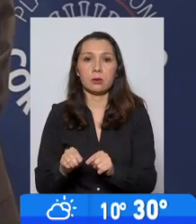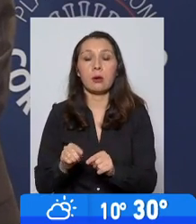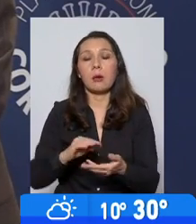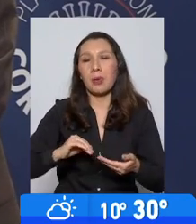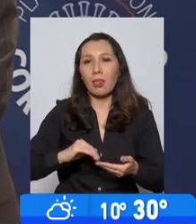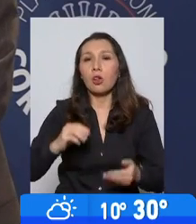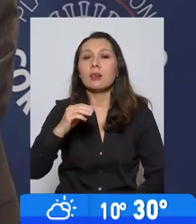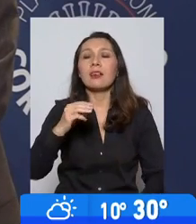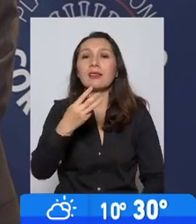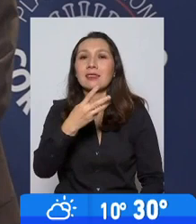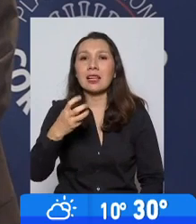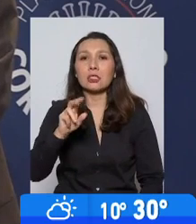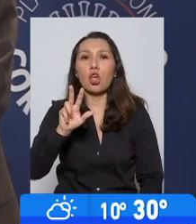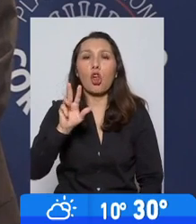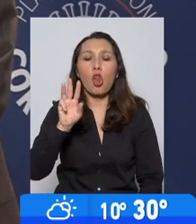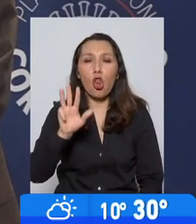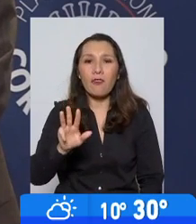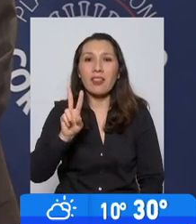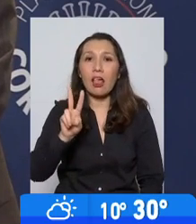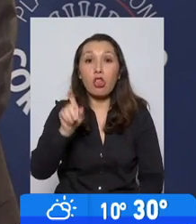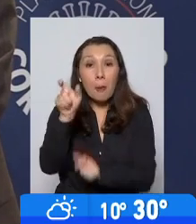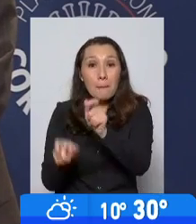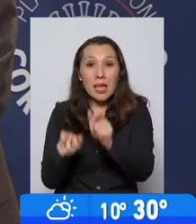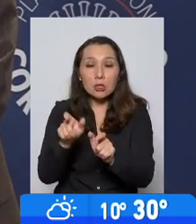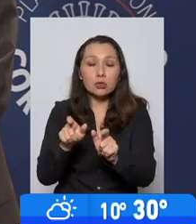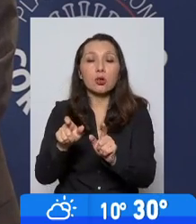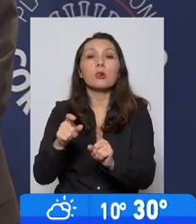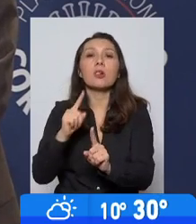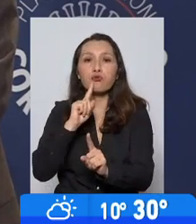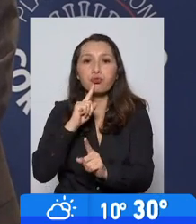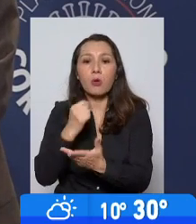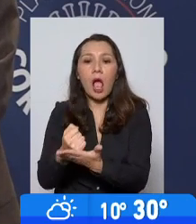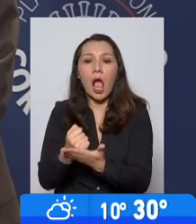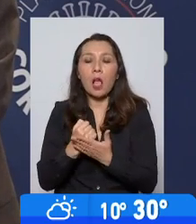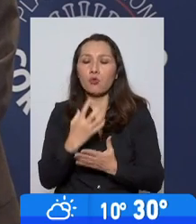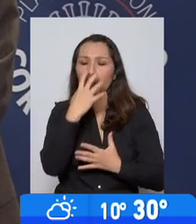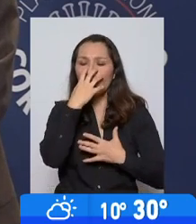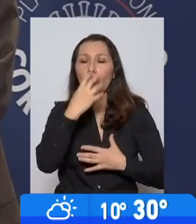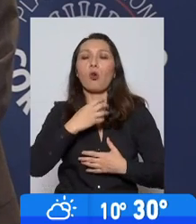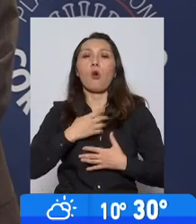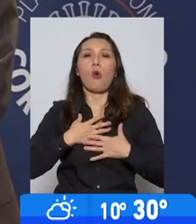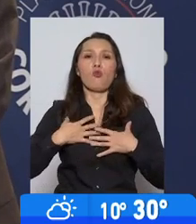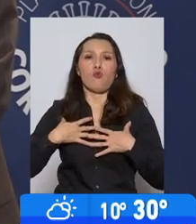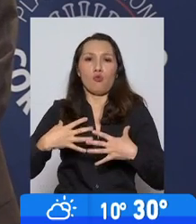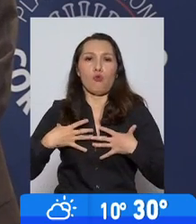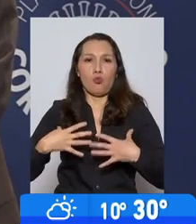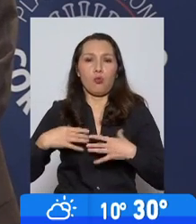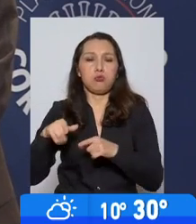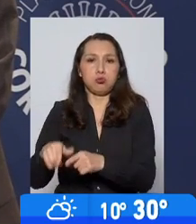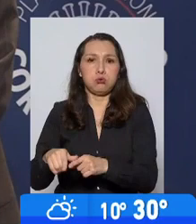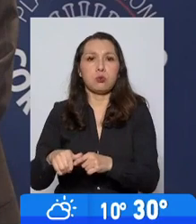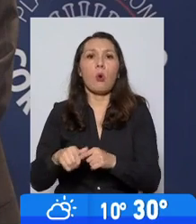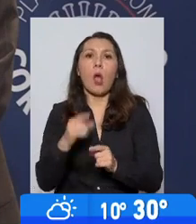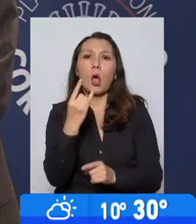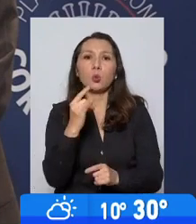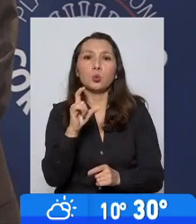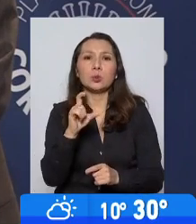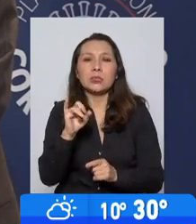perdón, 392 pacientes con un respirador, perdón, en una unidad de tratamiento